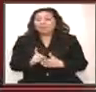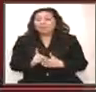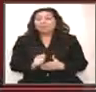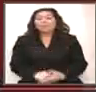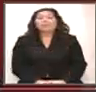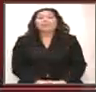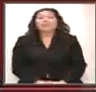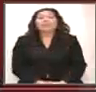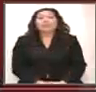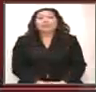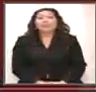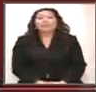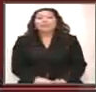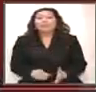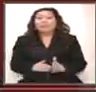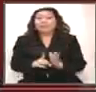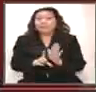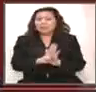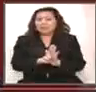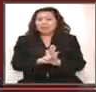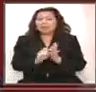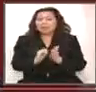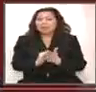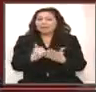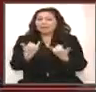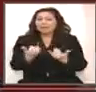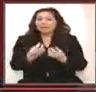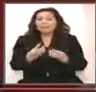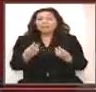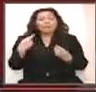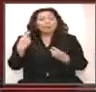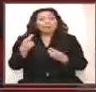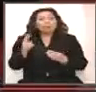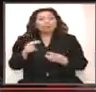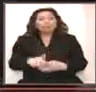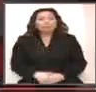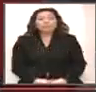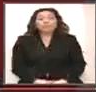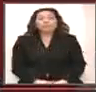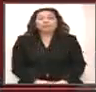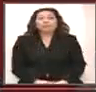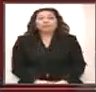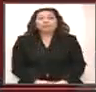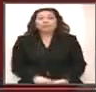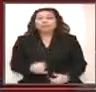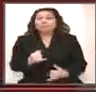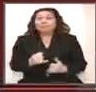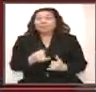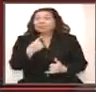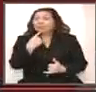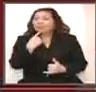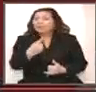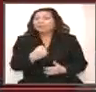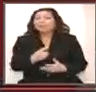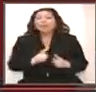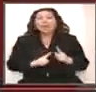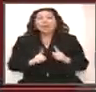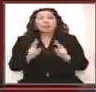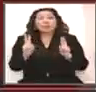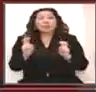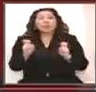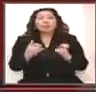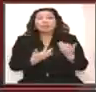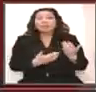y los decretos legislativos que se han dictado en materia de política criminal. Y, finalmente, señalar algunos